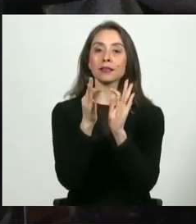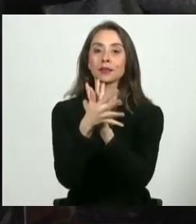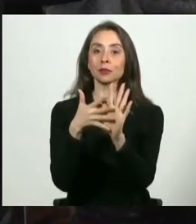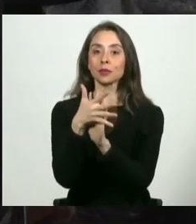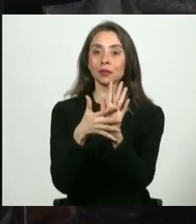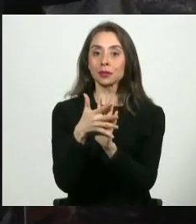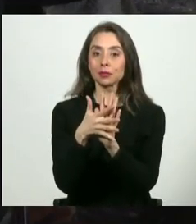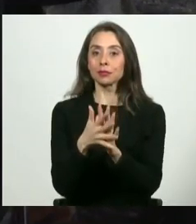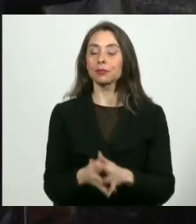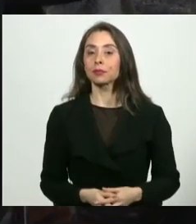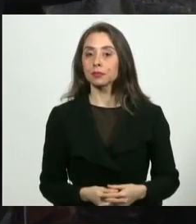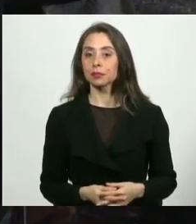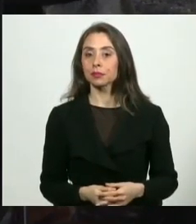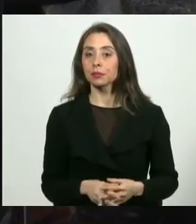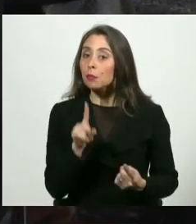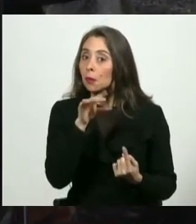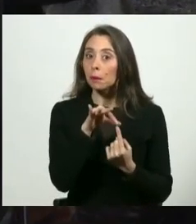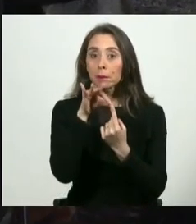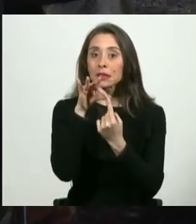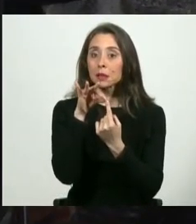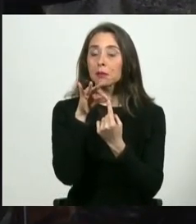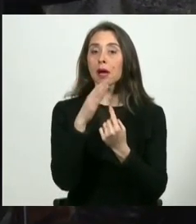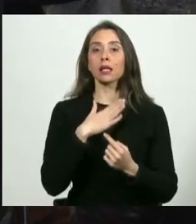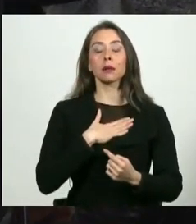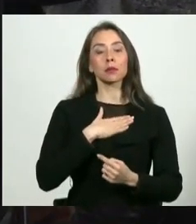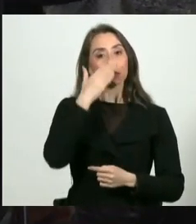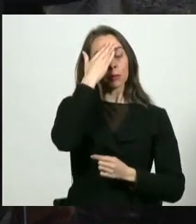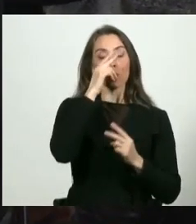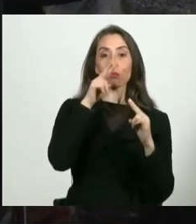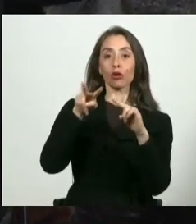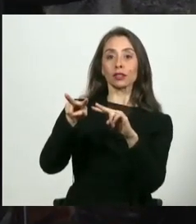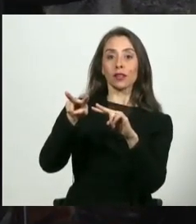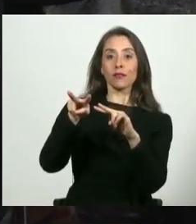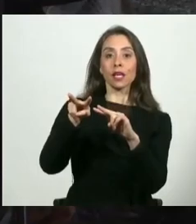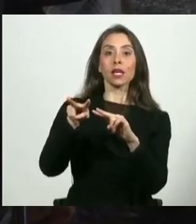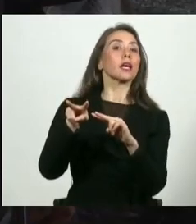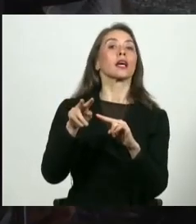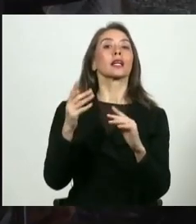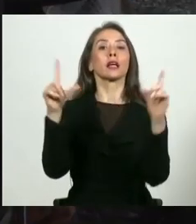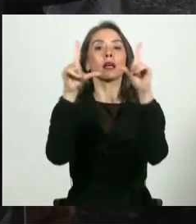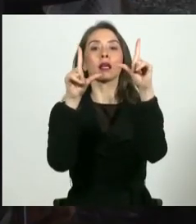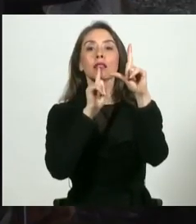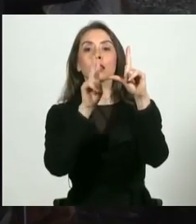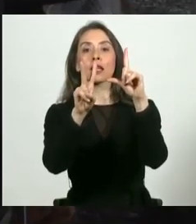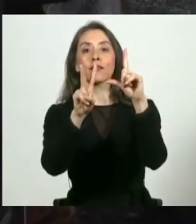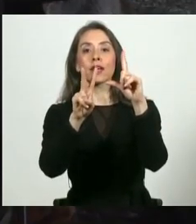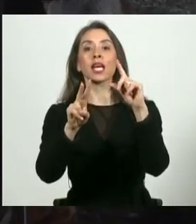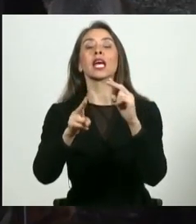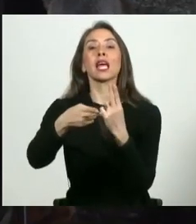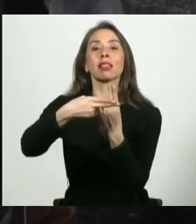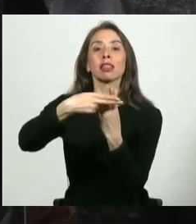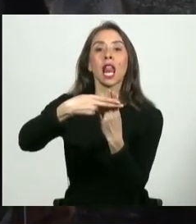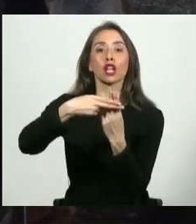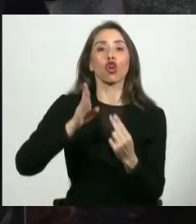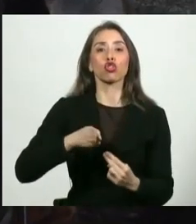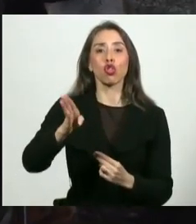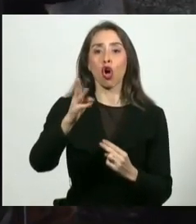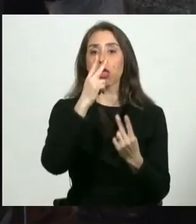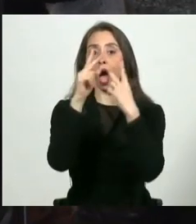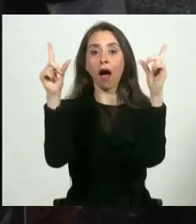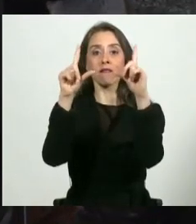señas. La principal visualización que a mí me preocupa mucho es la visualización del espectáculo televisivo de la Teletón, que aún existe, que creo